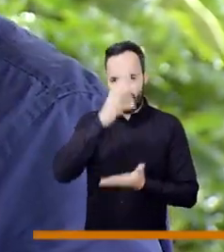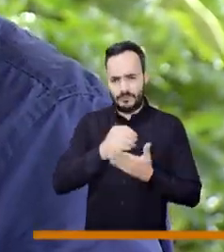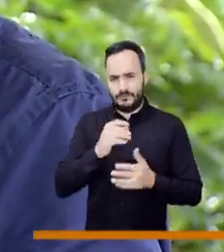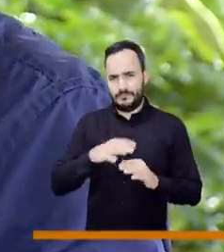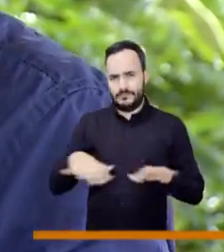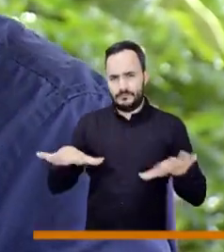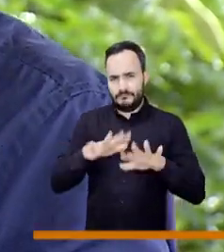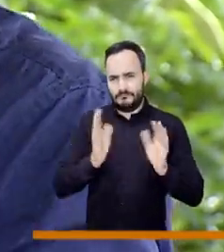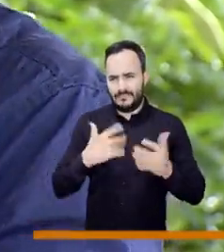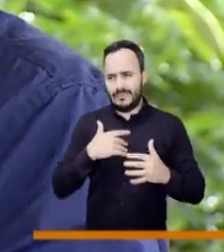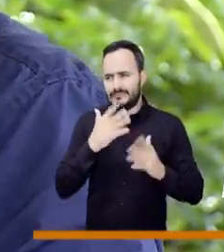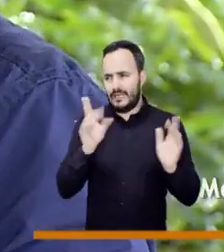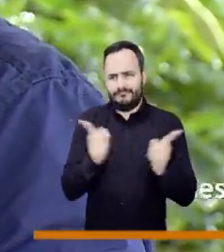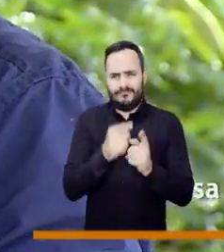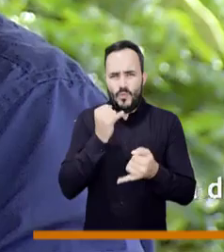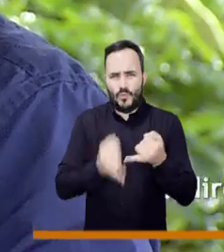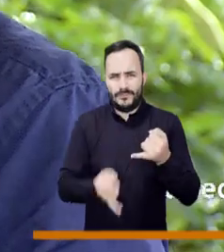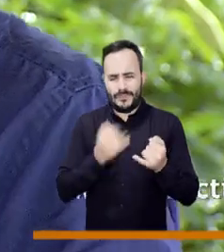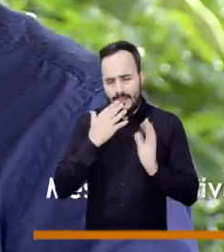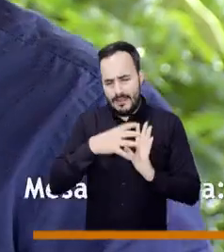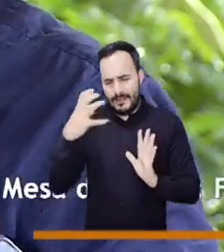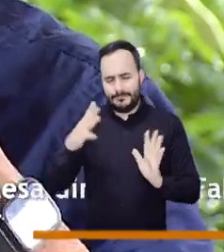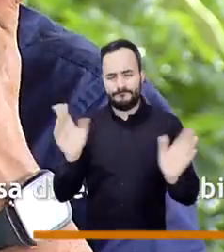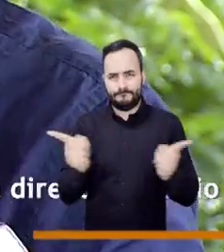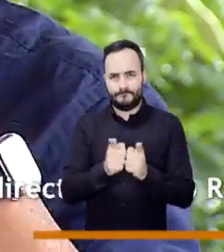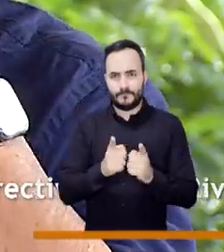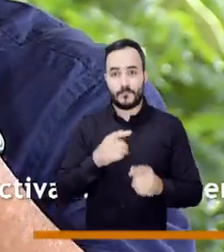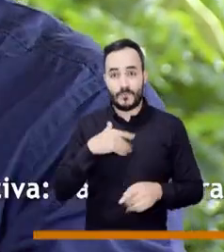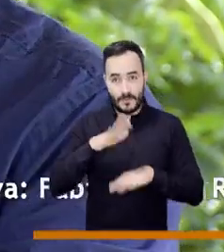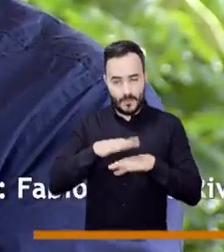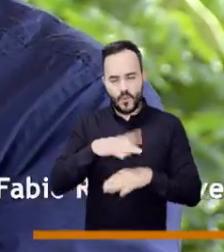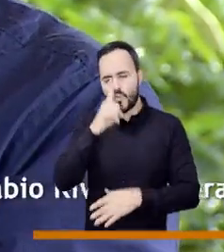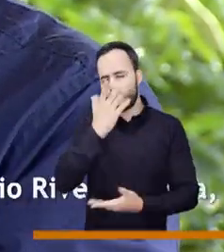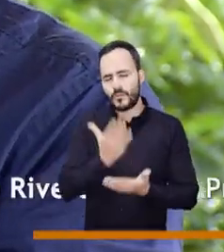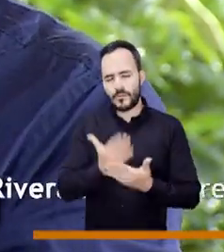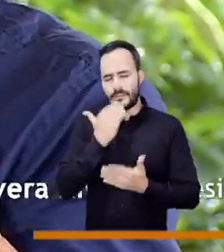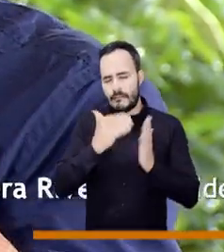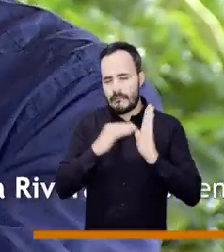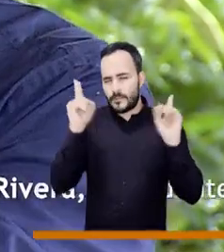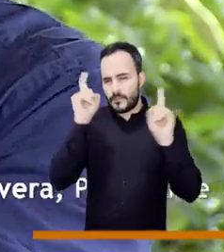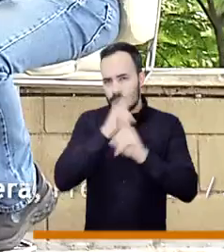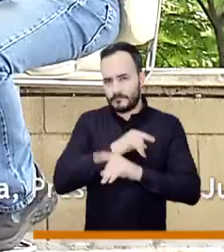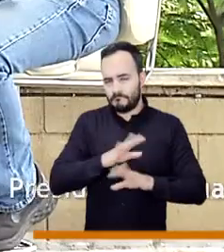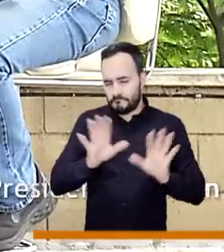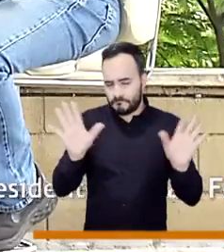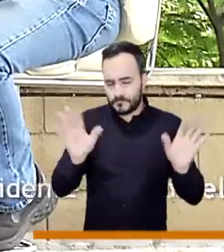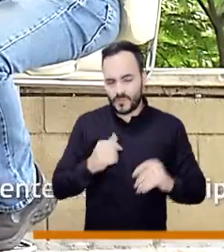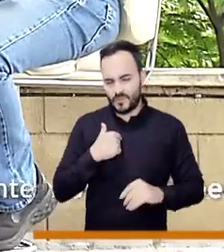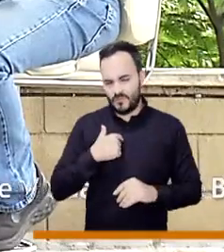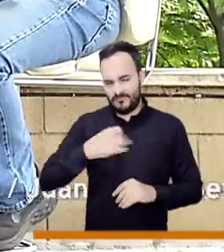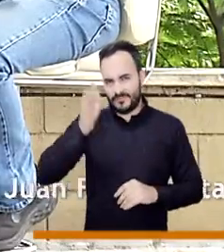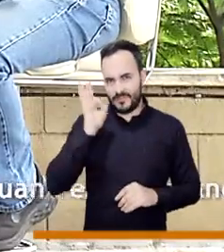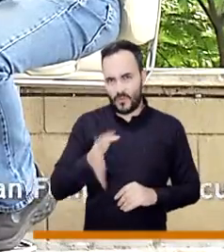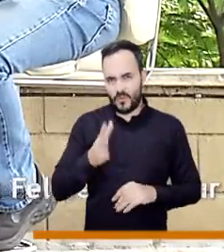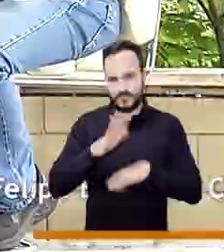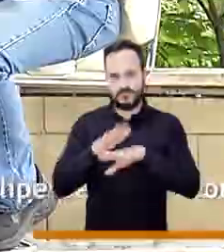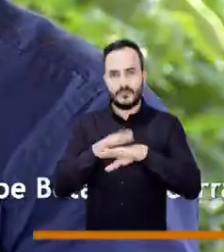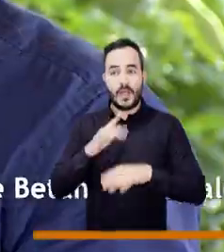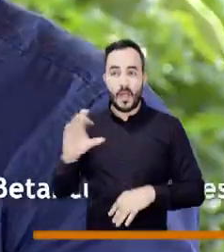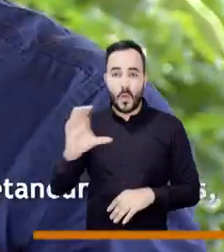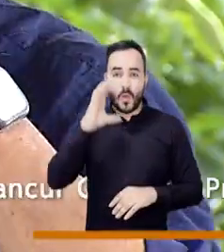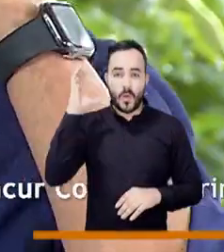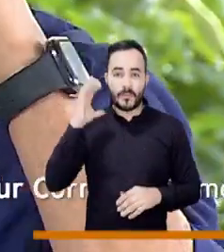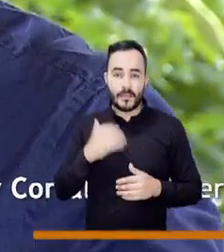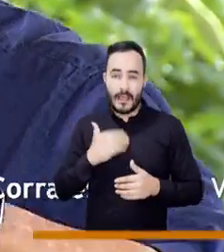la opinión. Y yo termino, y si quieren no hablo más, que yo hablo mucho. Yo voy a poner este escenario hipotético. Y voy a jugarle a